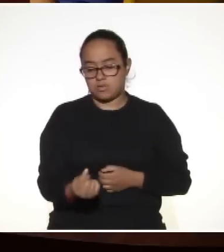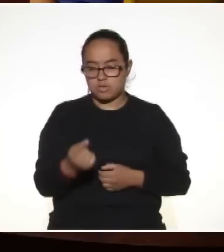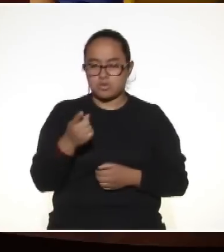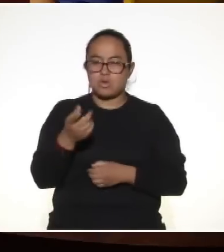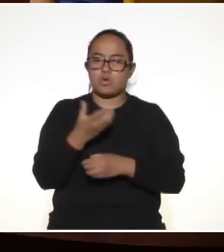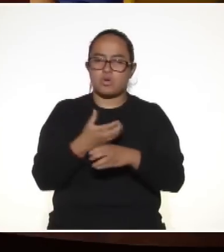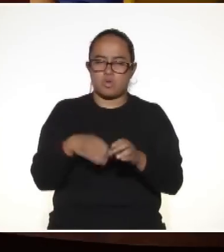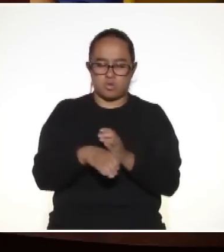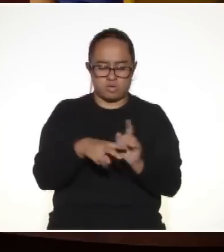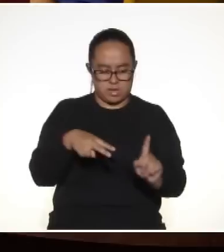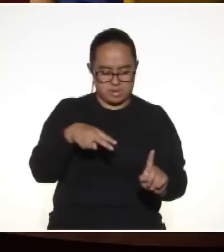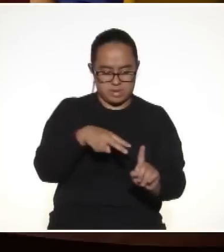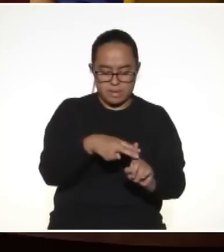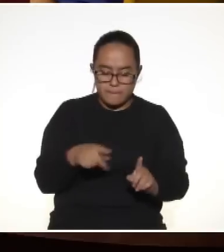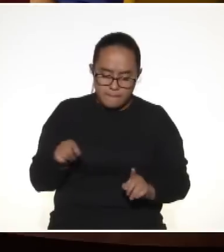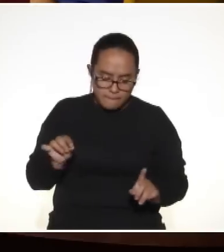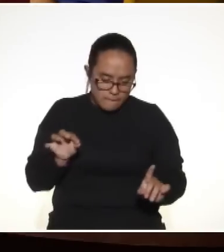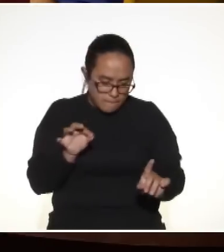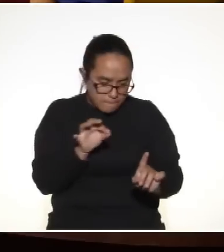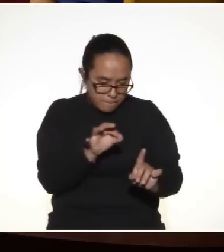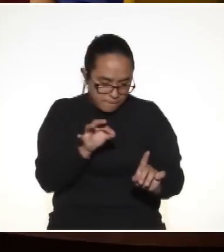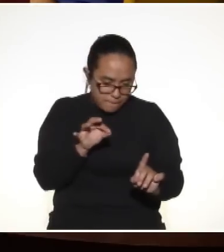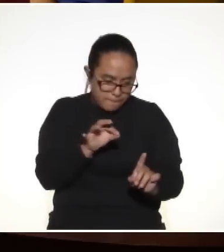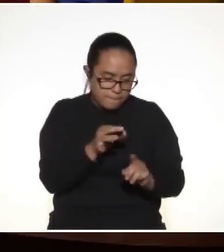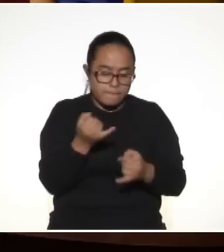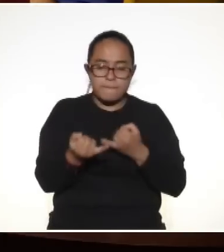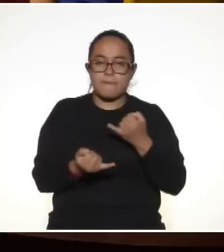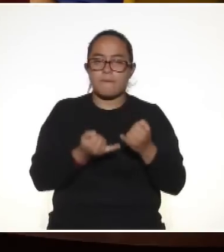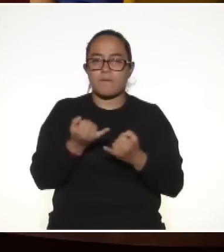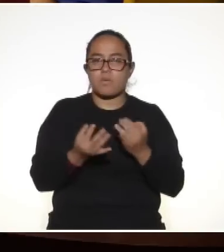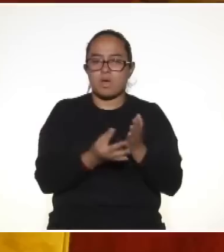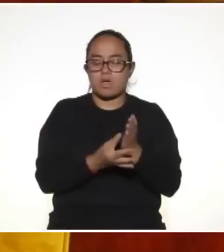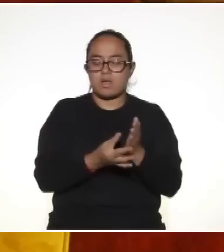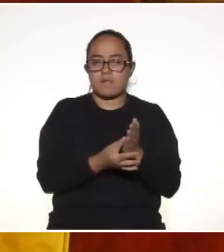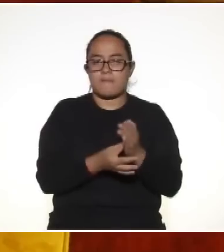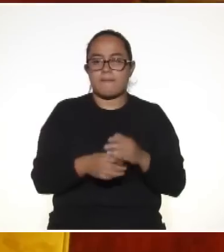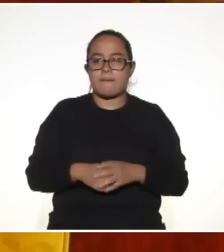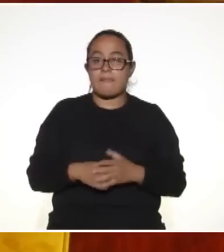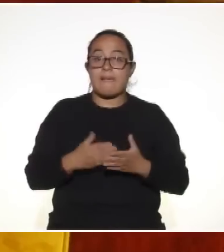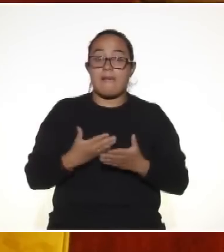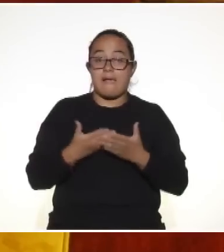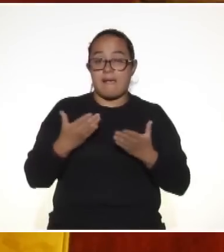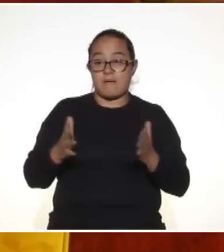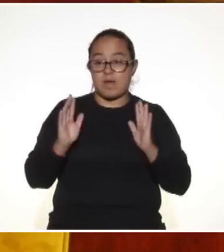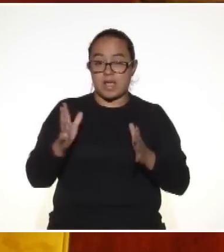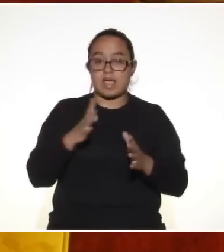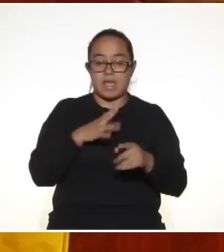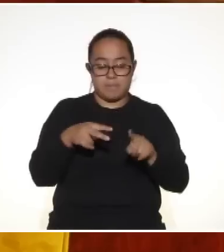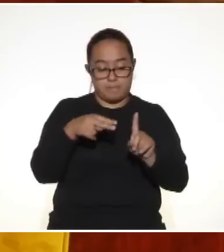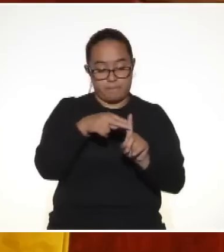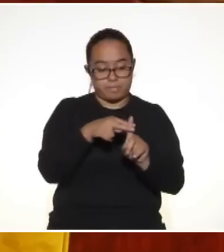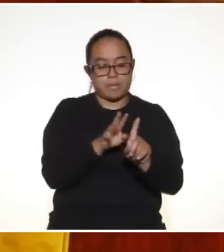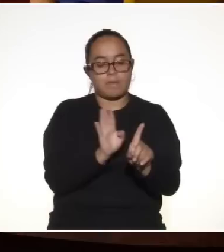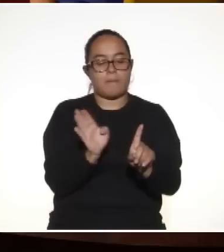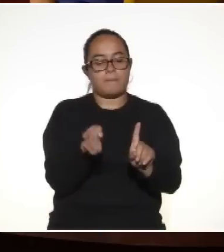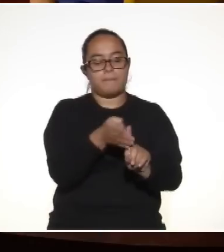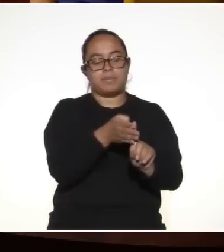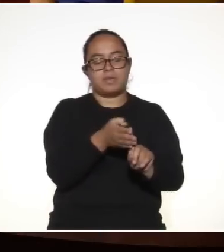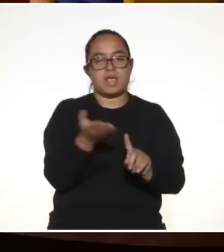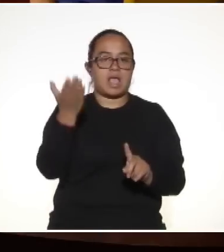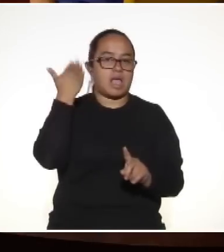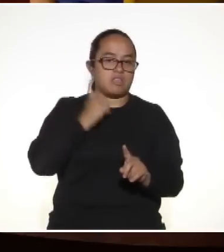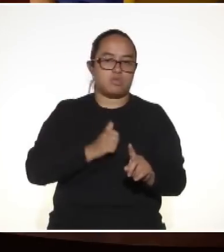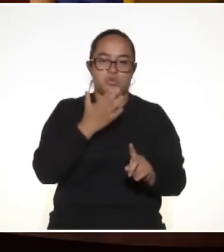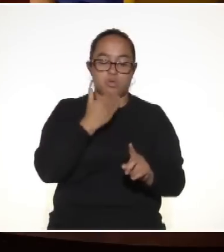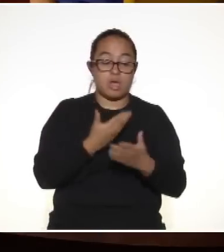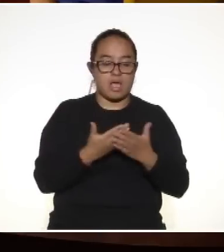objetos metálicos en los contactos. Es importante Ahora ya hay cosas que protegerlos. tapan los contactos Sí. que antes no existían. Ok,